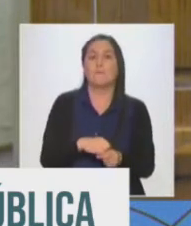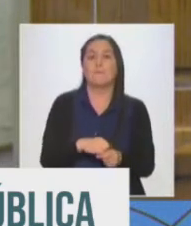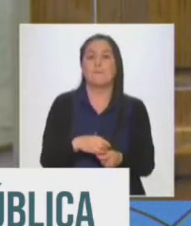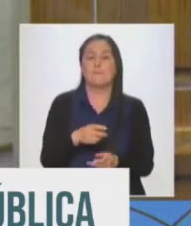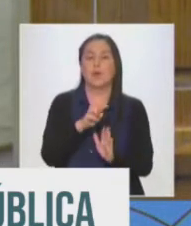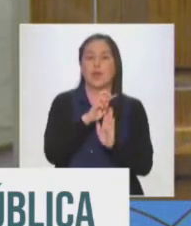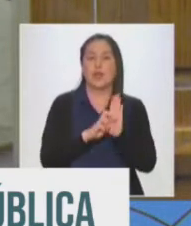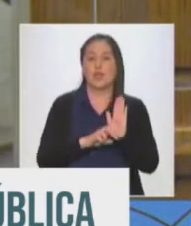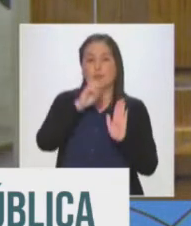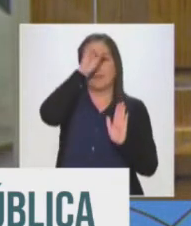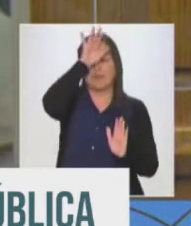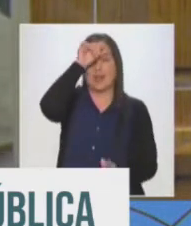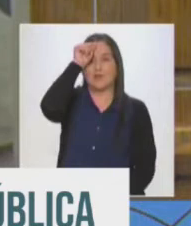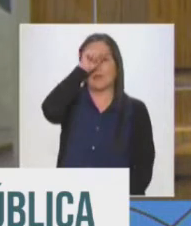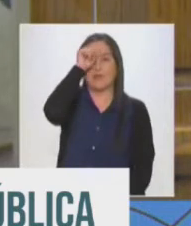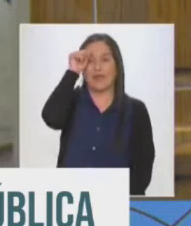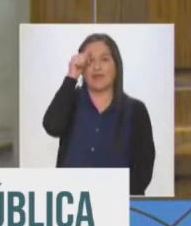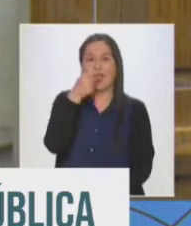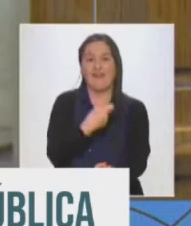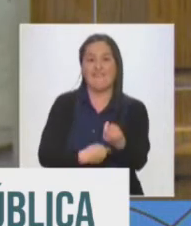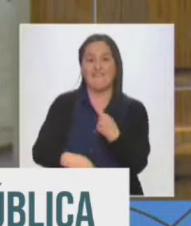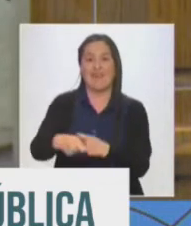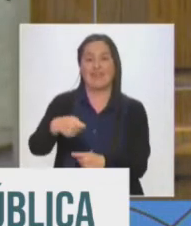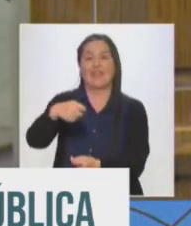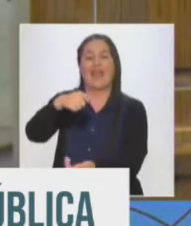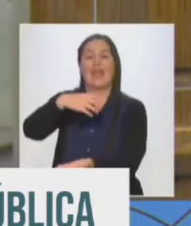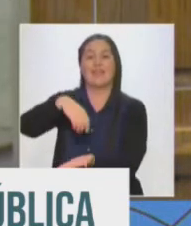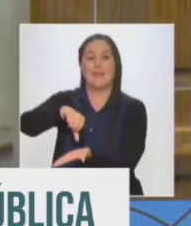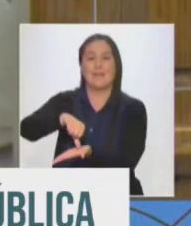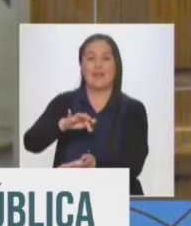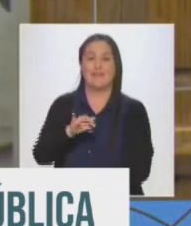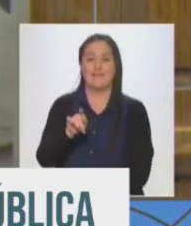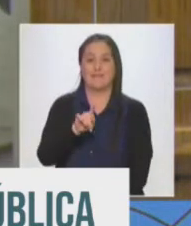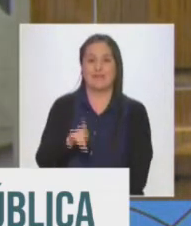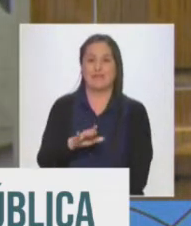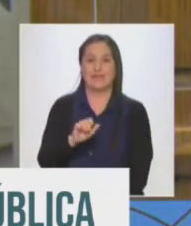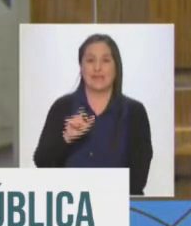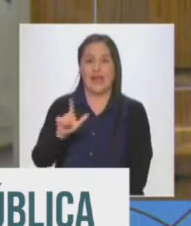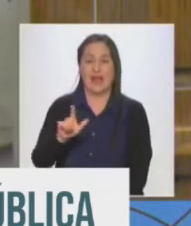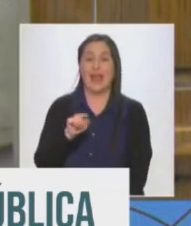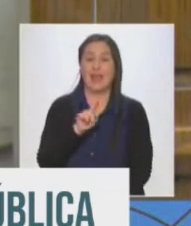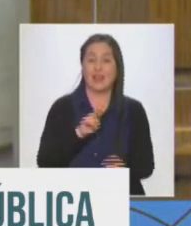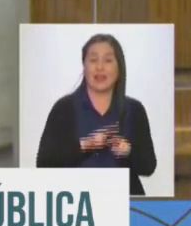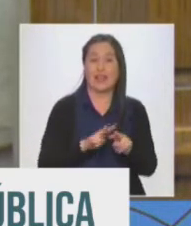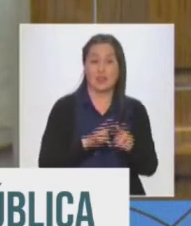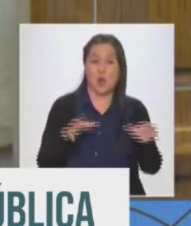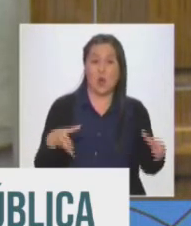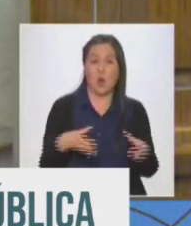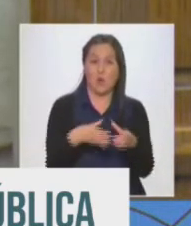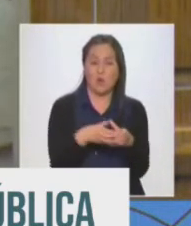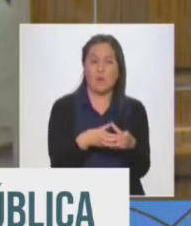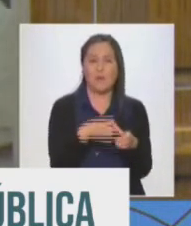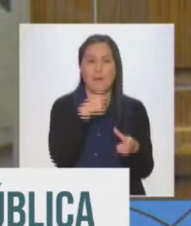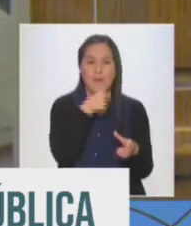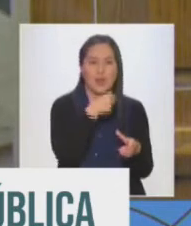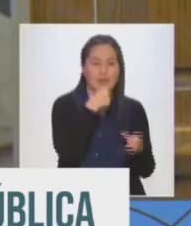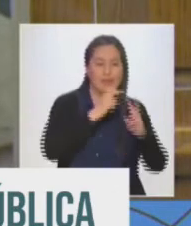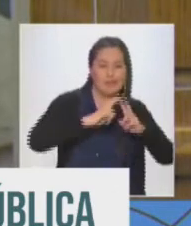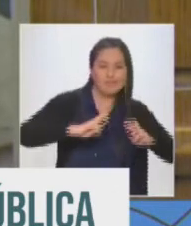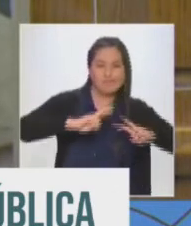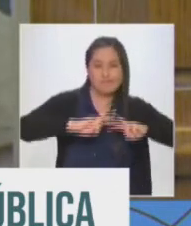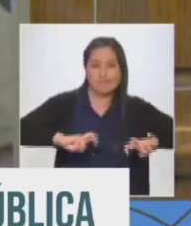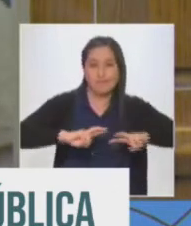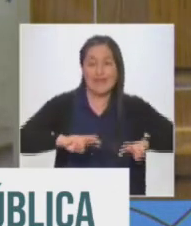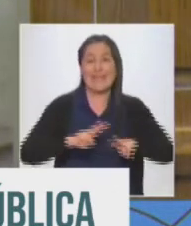Vírgenes Británicas. Todos sabemos que fue una investigación periodística realizada por un consorcio de periodistas de investigación y